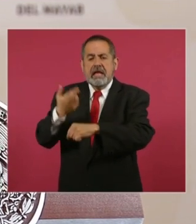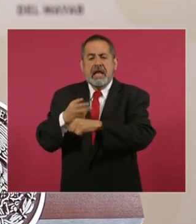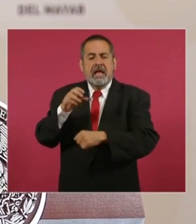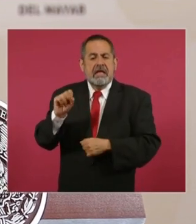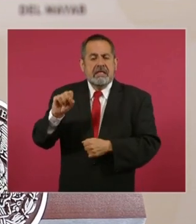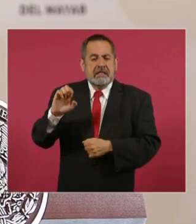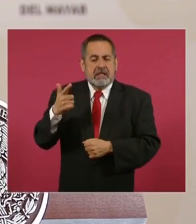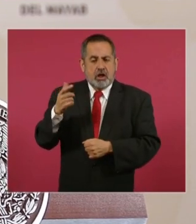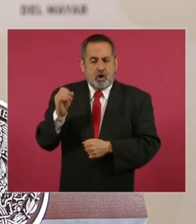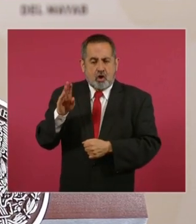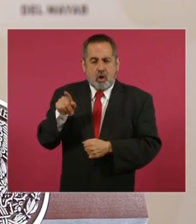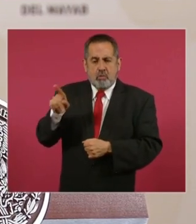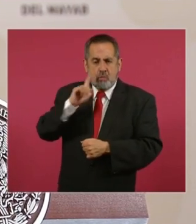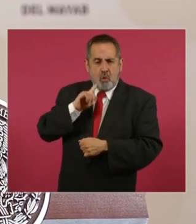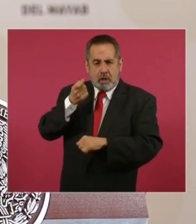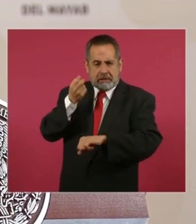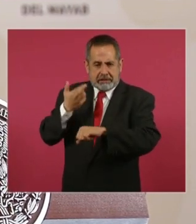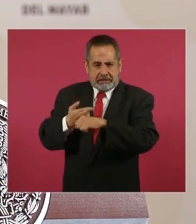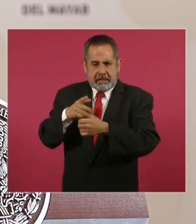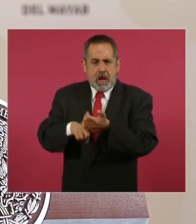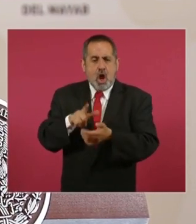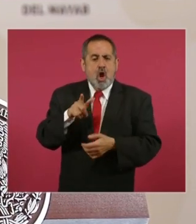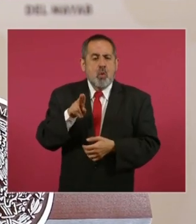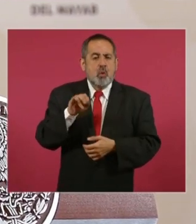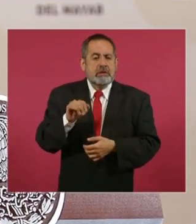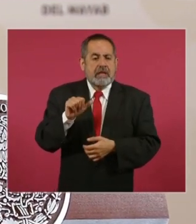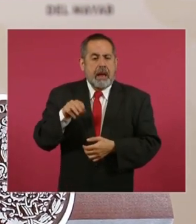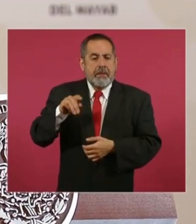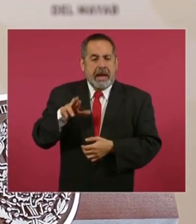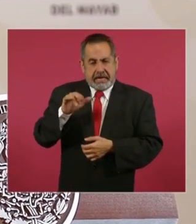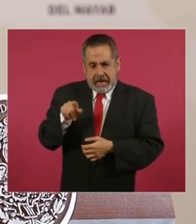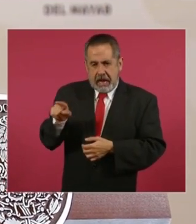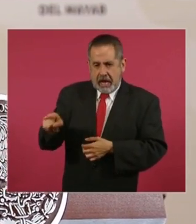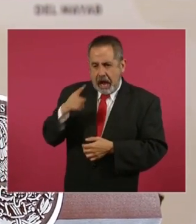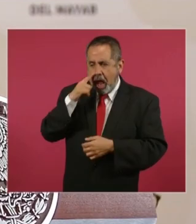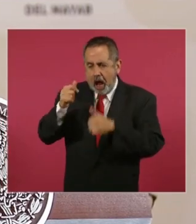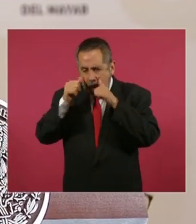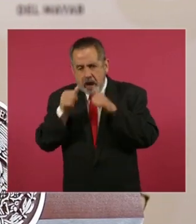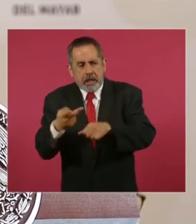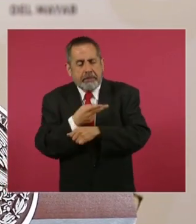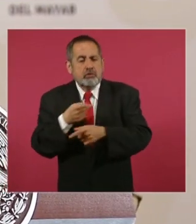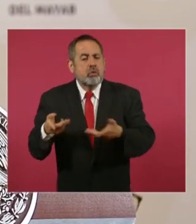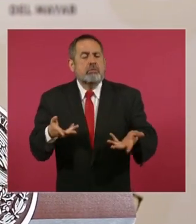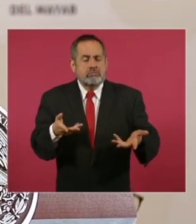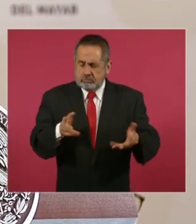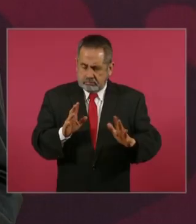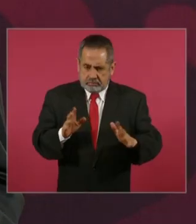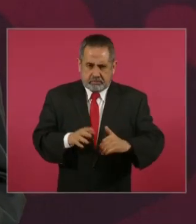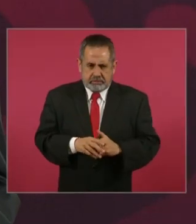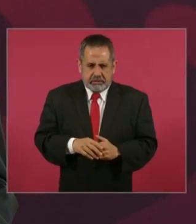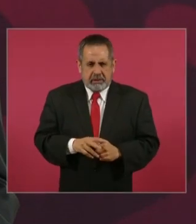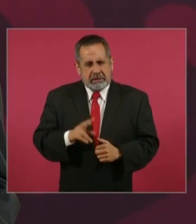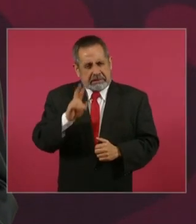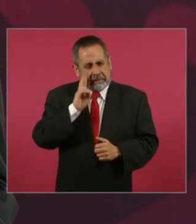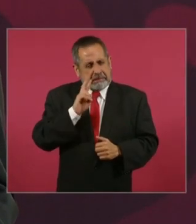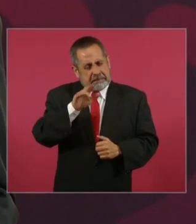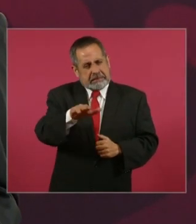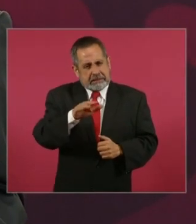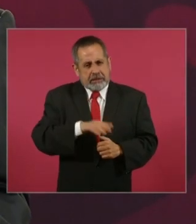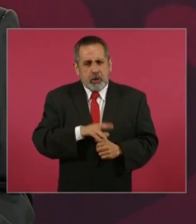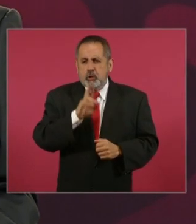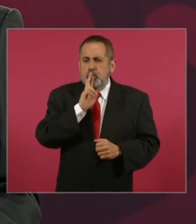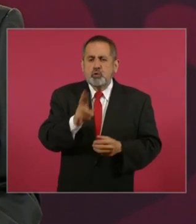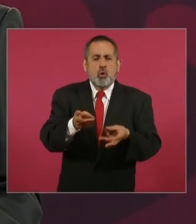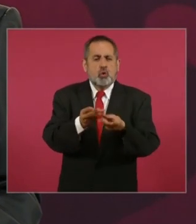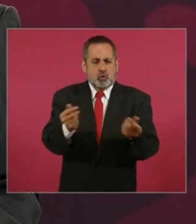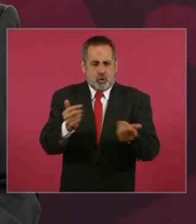Gobernación, a Luisa María, que lo atienda y a ver si se busca una